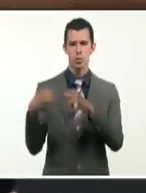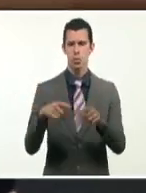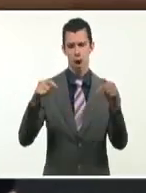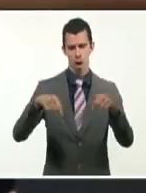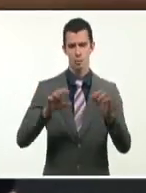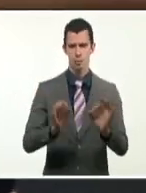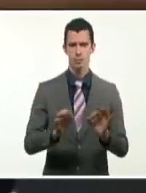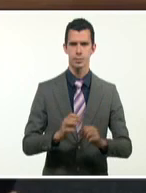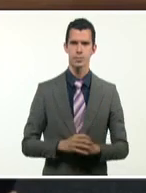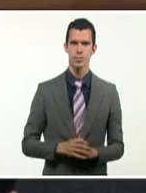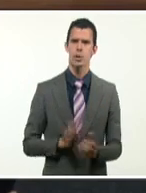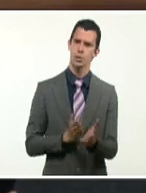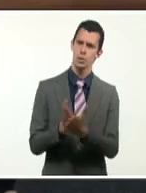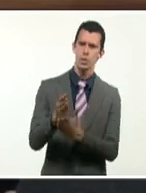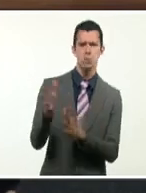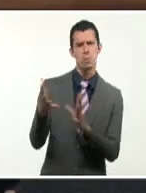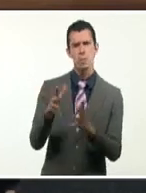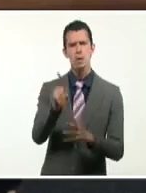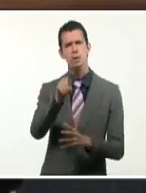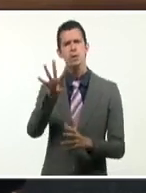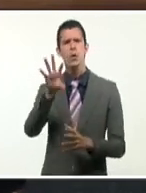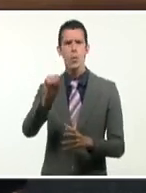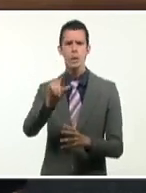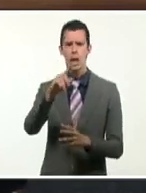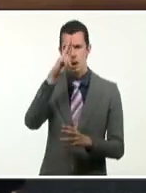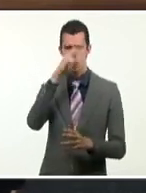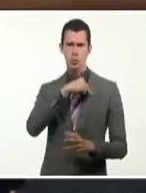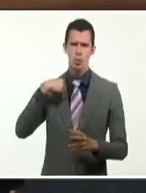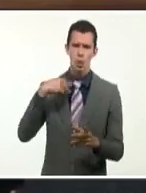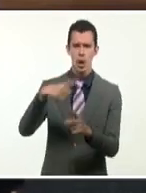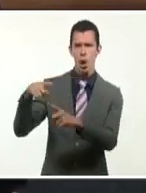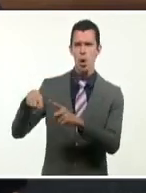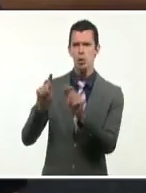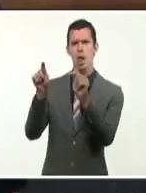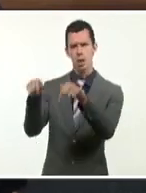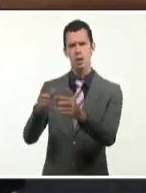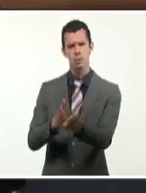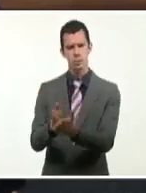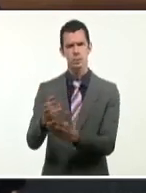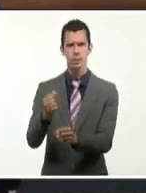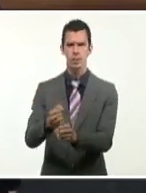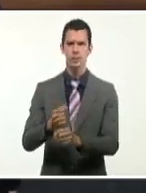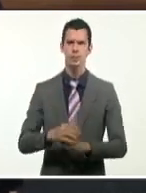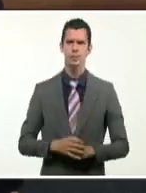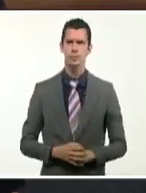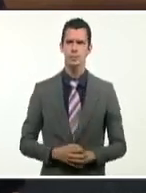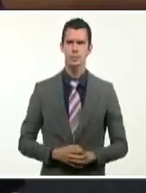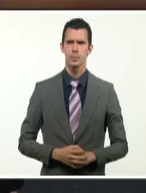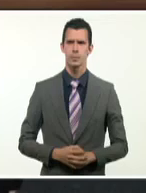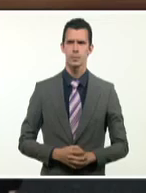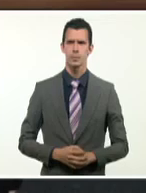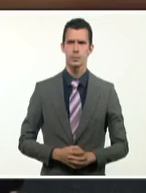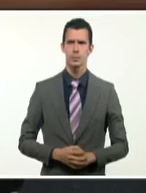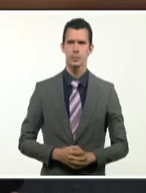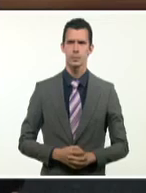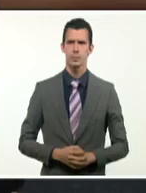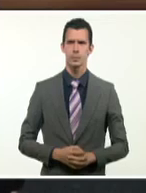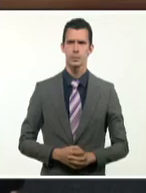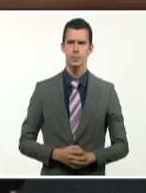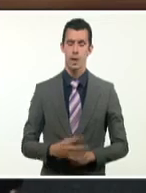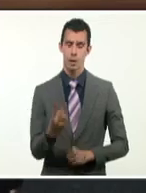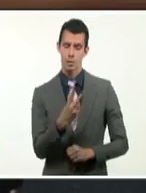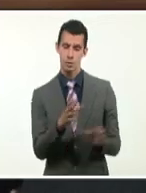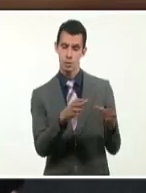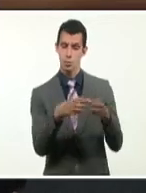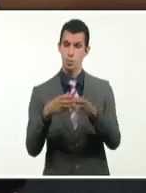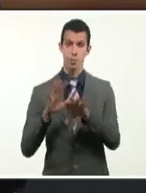más de 150 colaboradores, pero los dos grupos que han regresado han cumplido exitosamente su misión, han